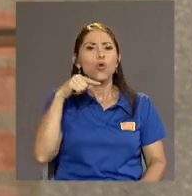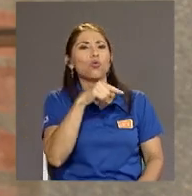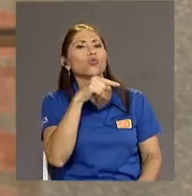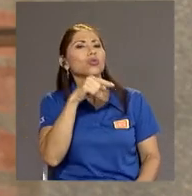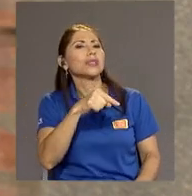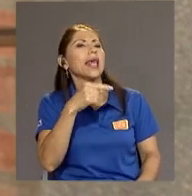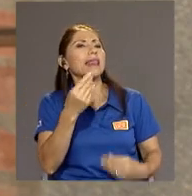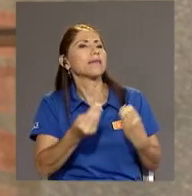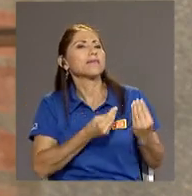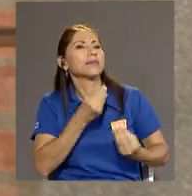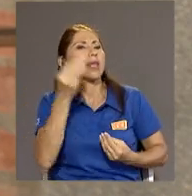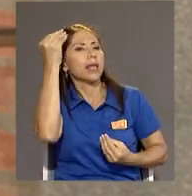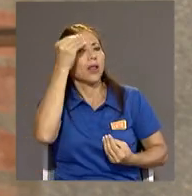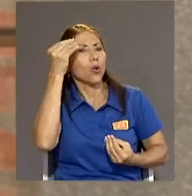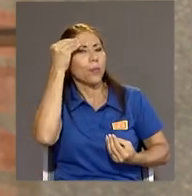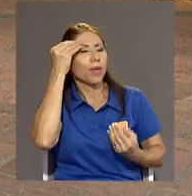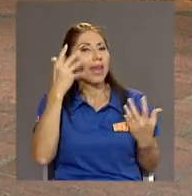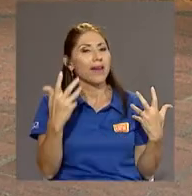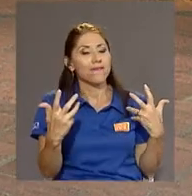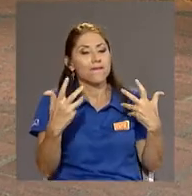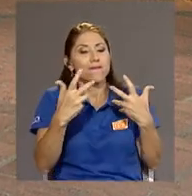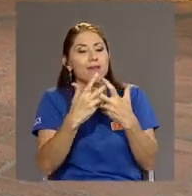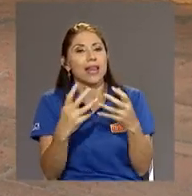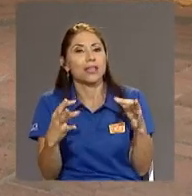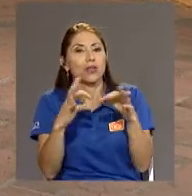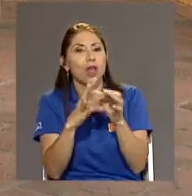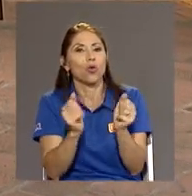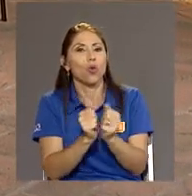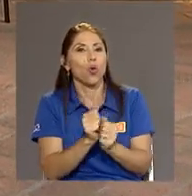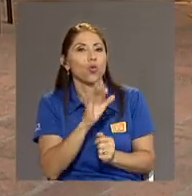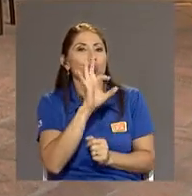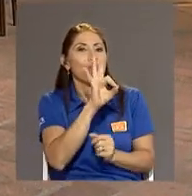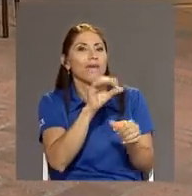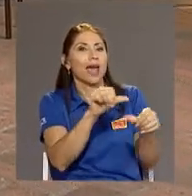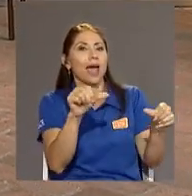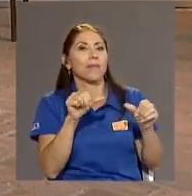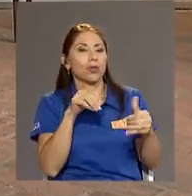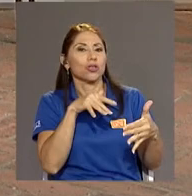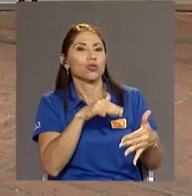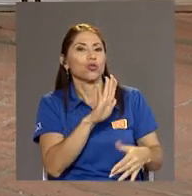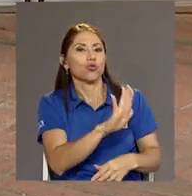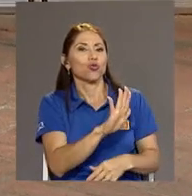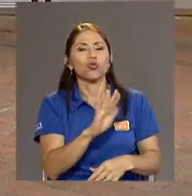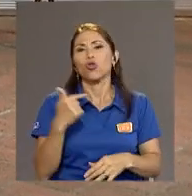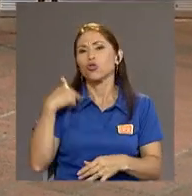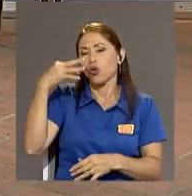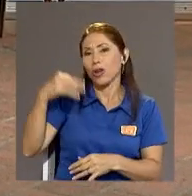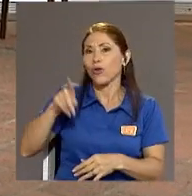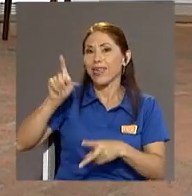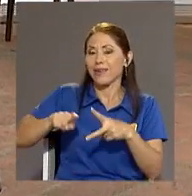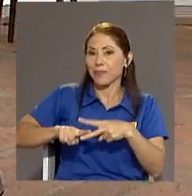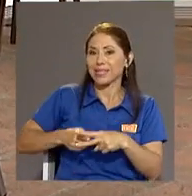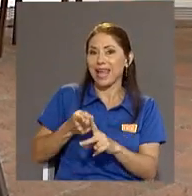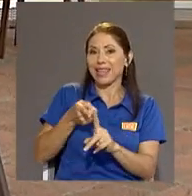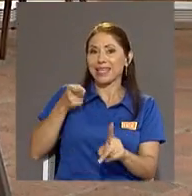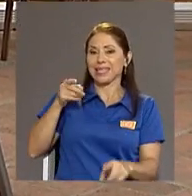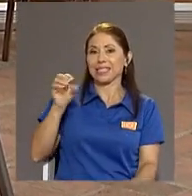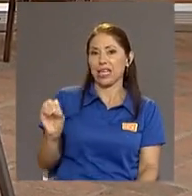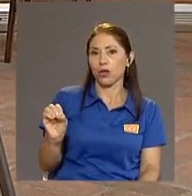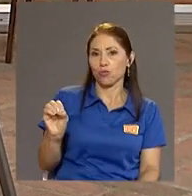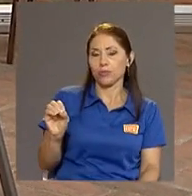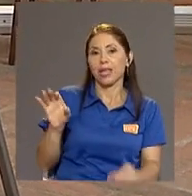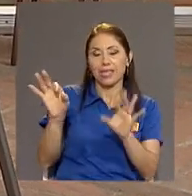9 ámbitos de estudio? Me parece que debe empezar de cero. Me parece que es importante retomar cuál está siendo